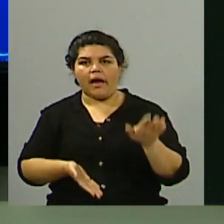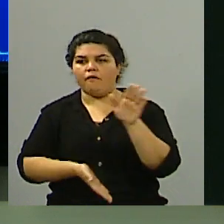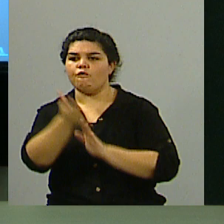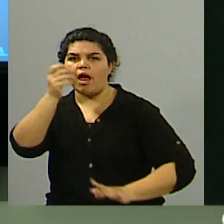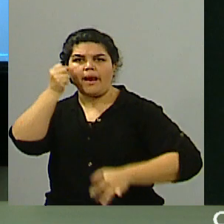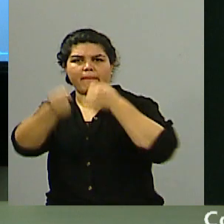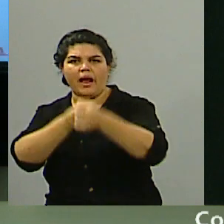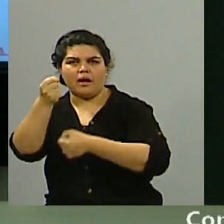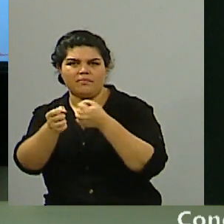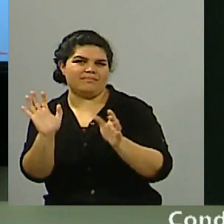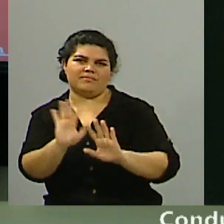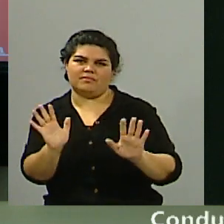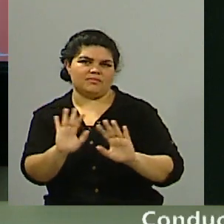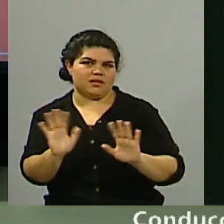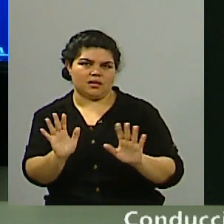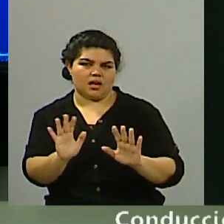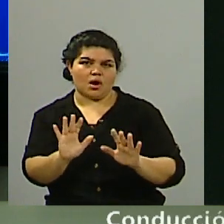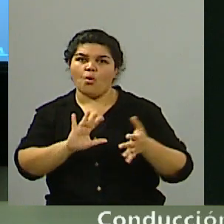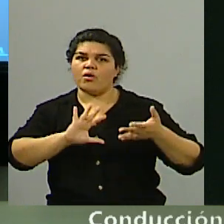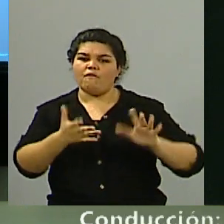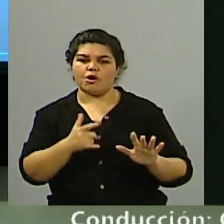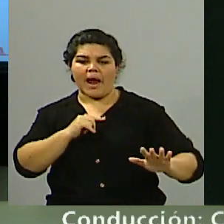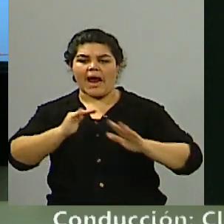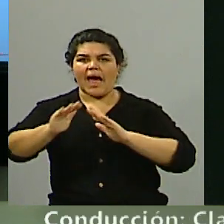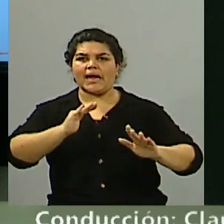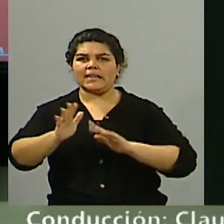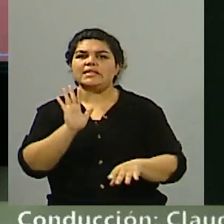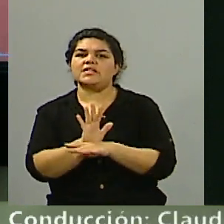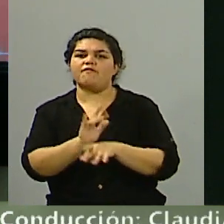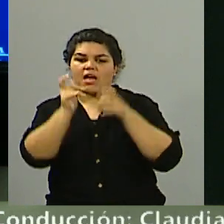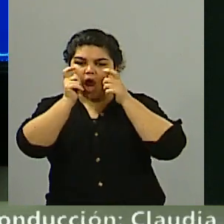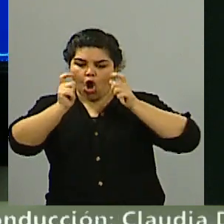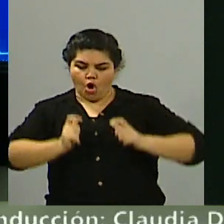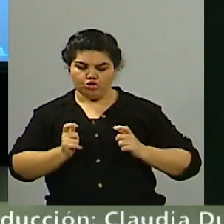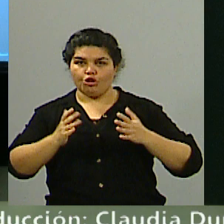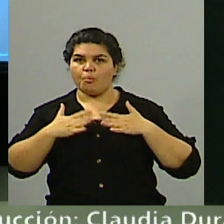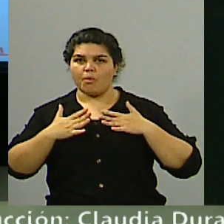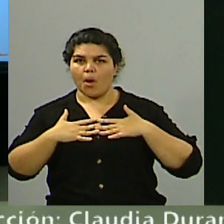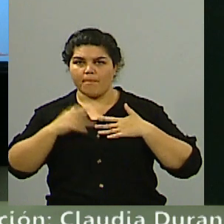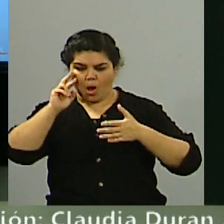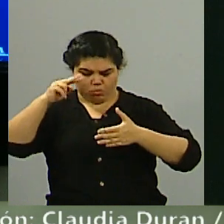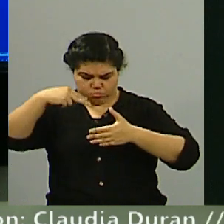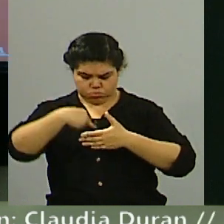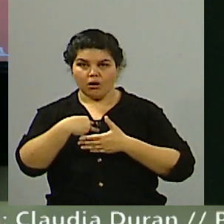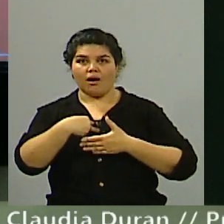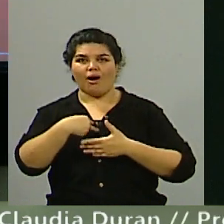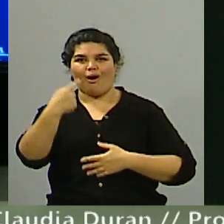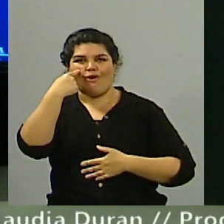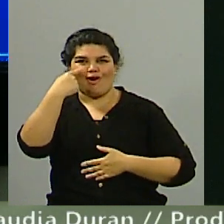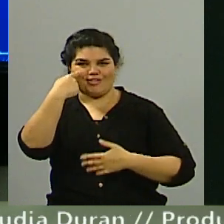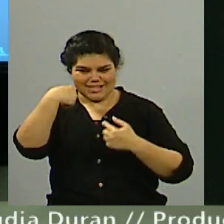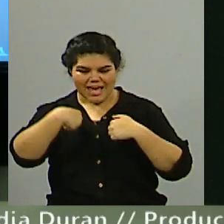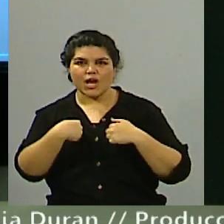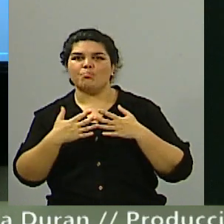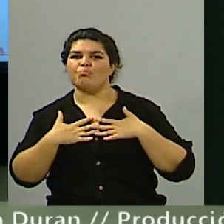nosotros usamos el karate como una cuestión de autodominio, de autocontrol. No porque hagamos karate vamos a salir a pelear con el que primero se